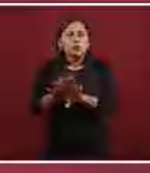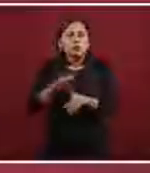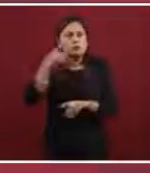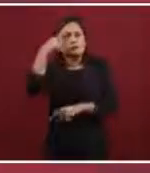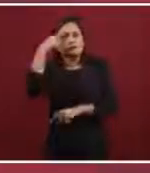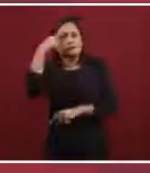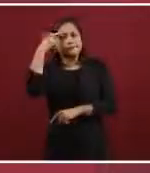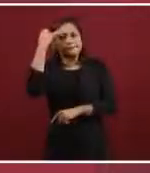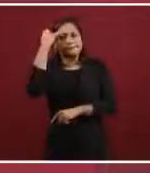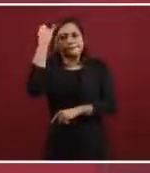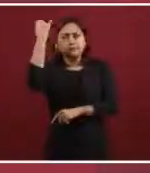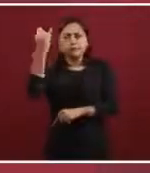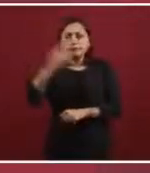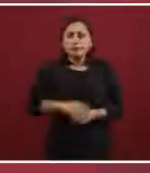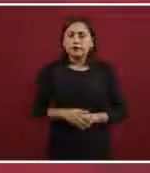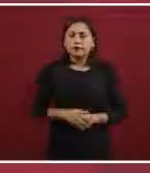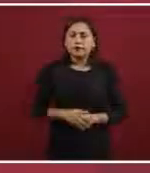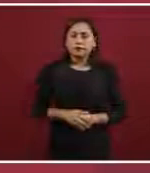qué